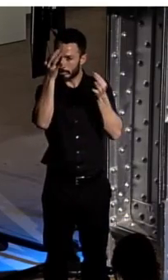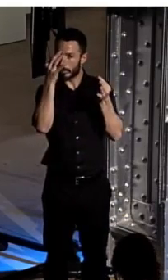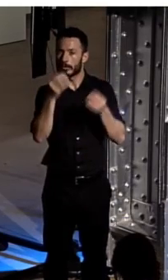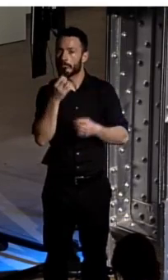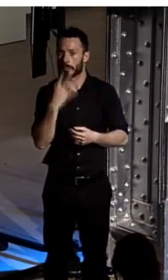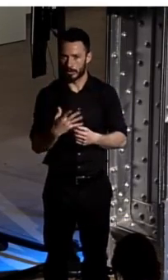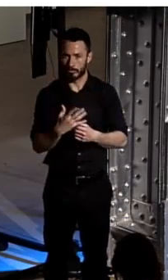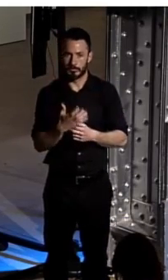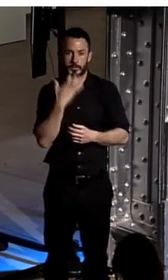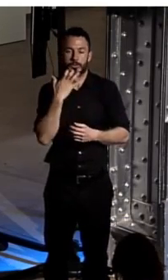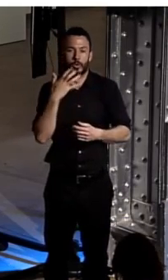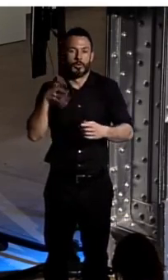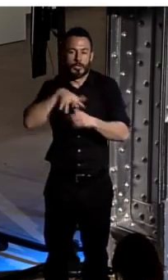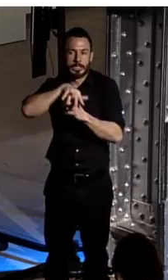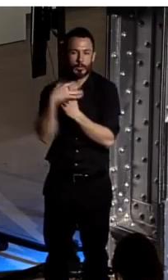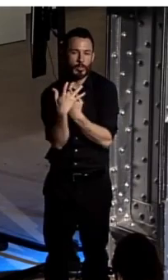Sobre todo en el contexto